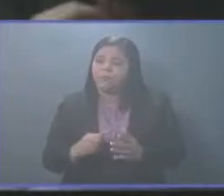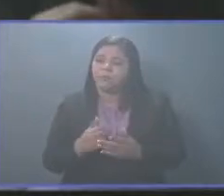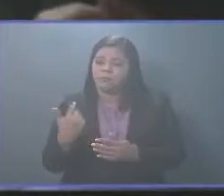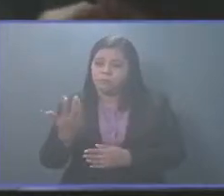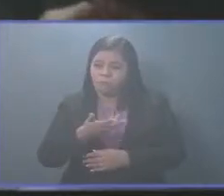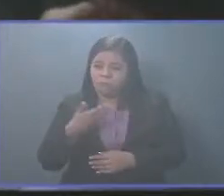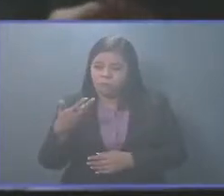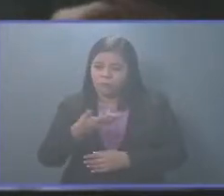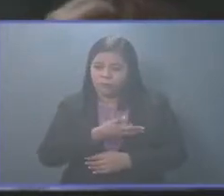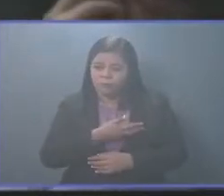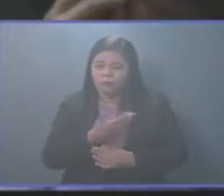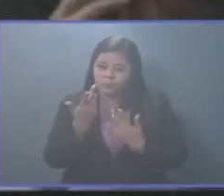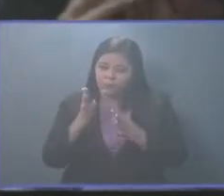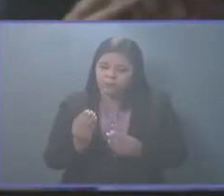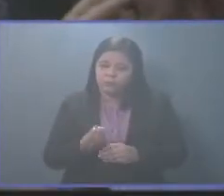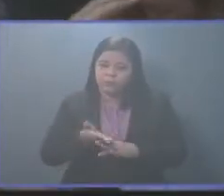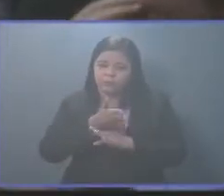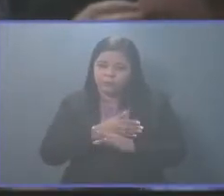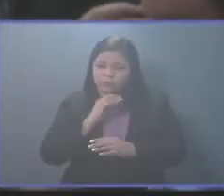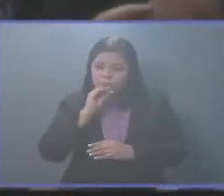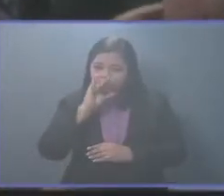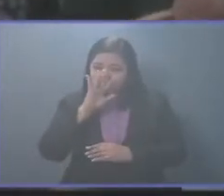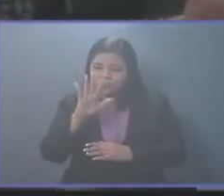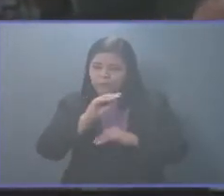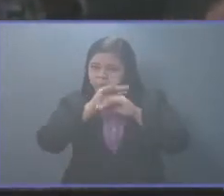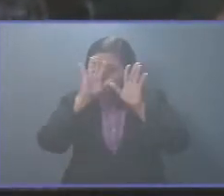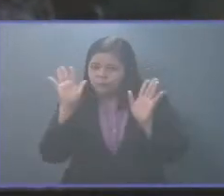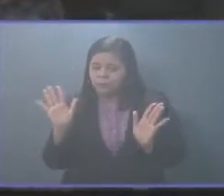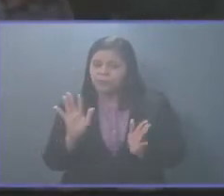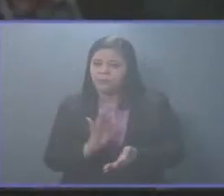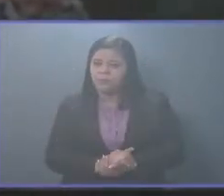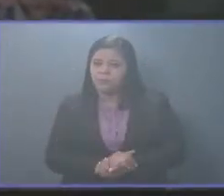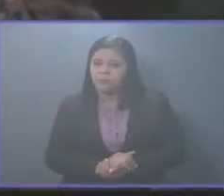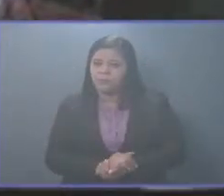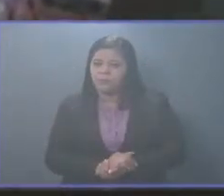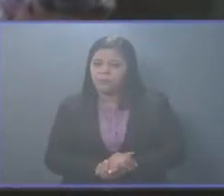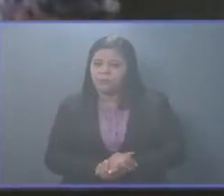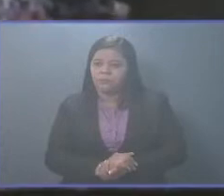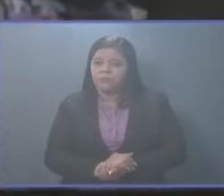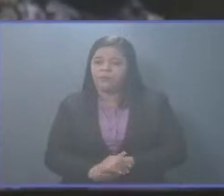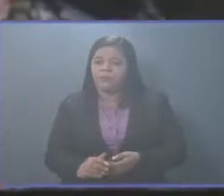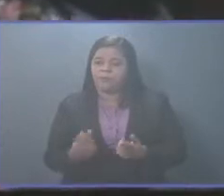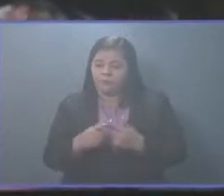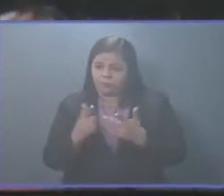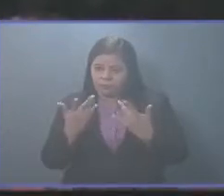me quedó con su informe. ¿Quién? Como esa